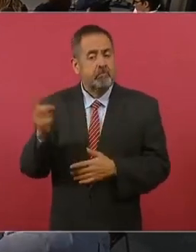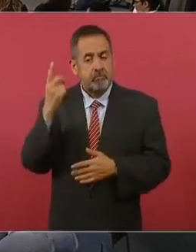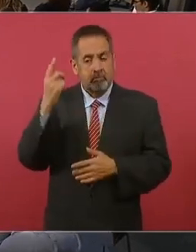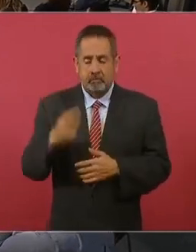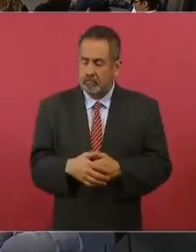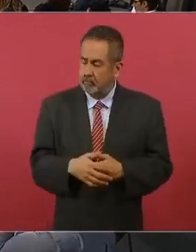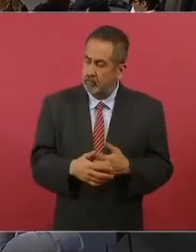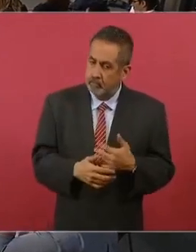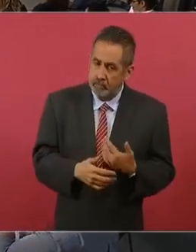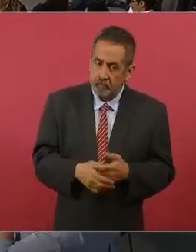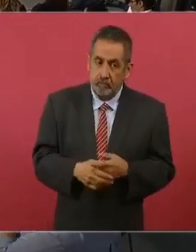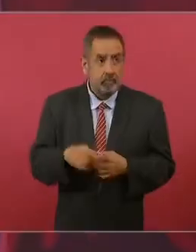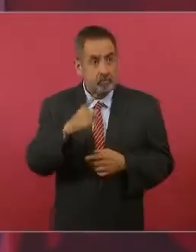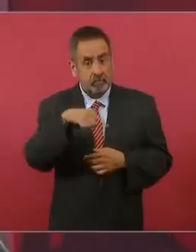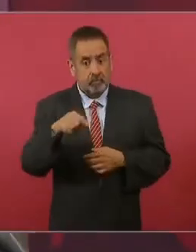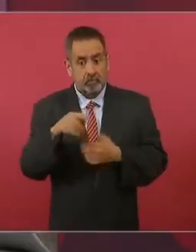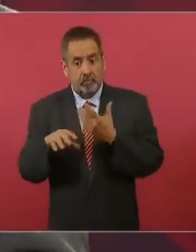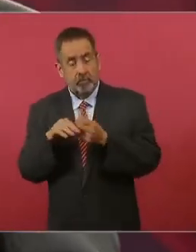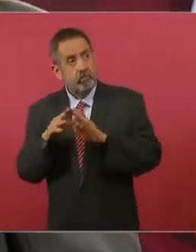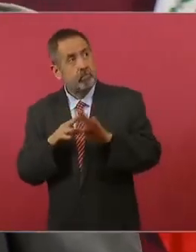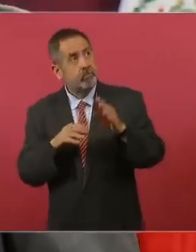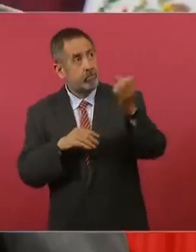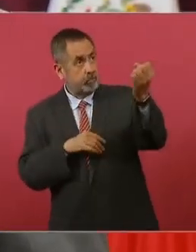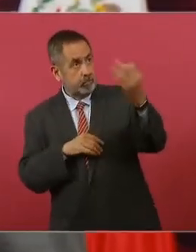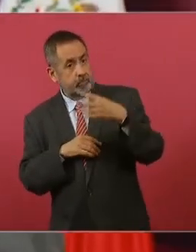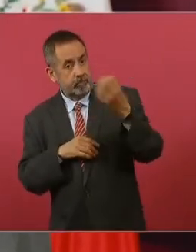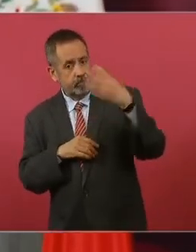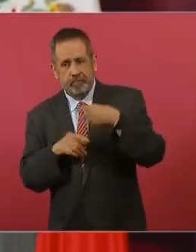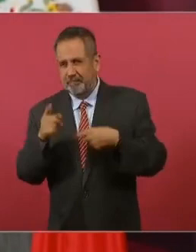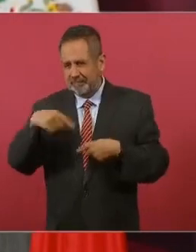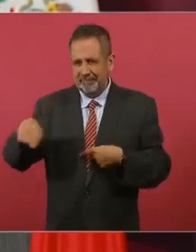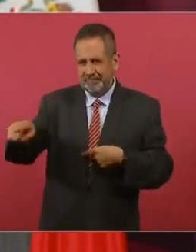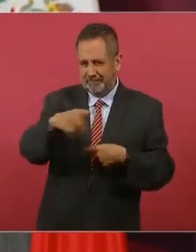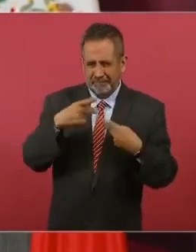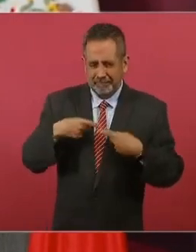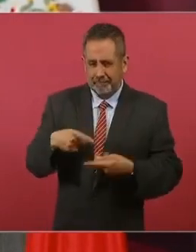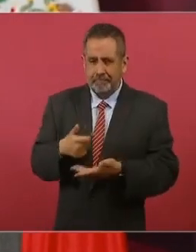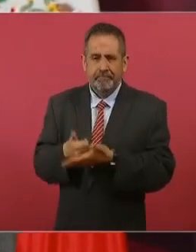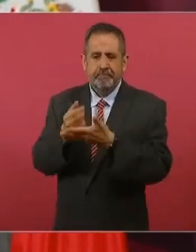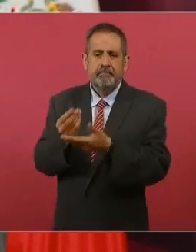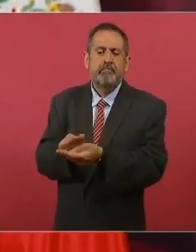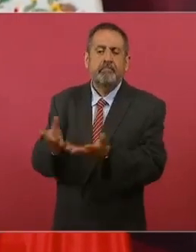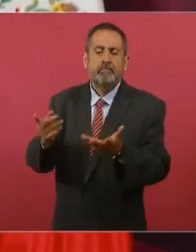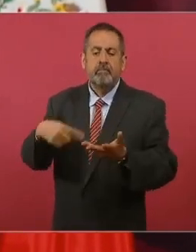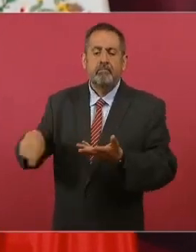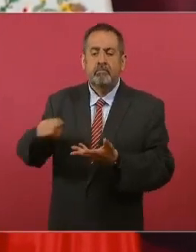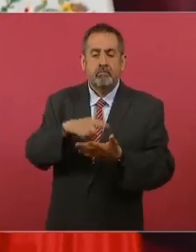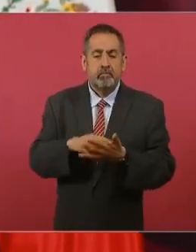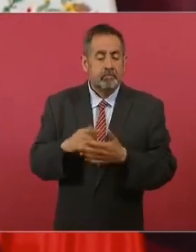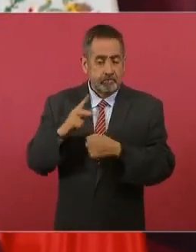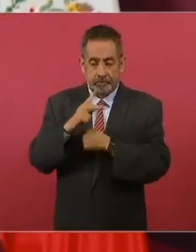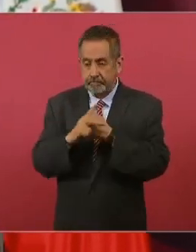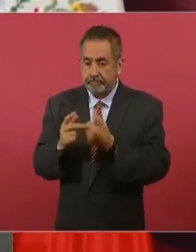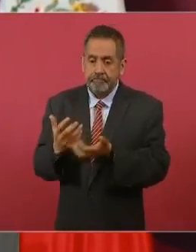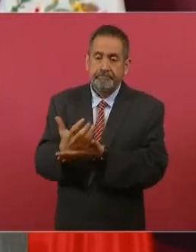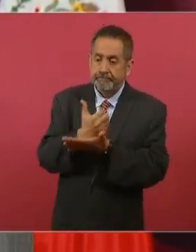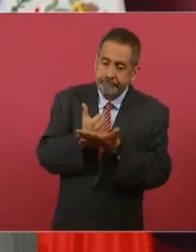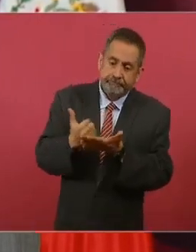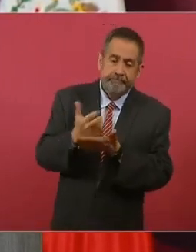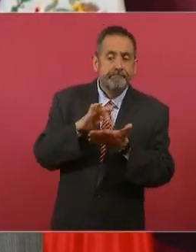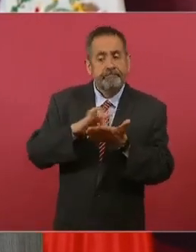Ya eso que envían nuestros paisanos a sus familiares es la principal fuente de ingresos del país.